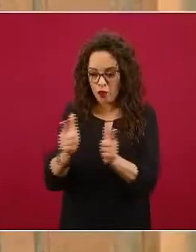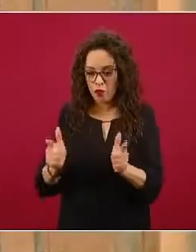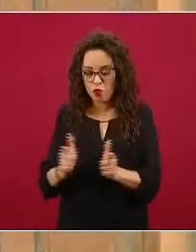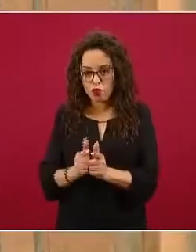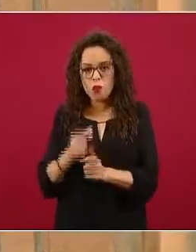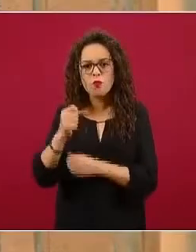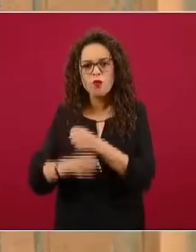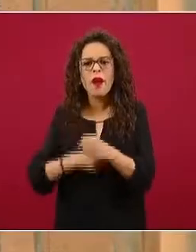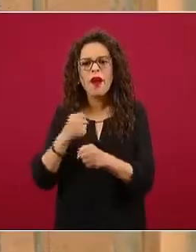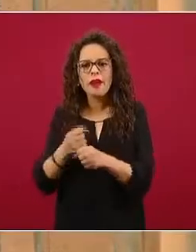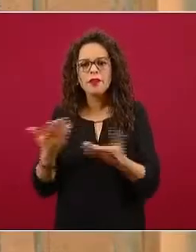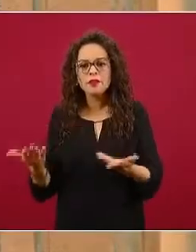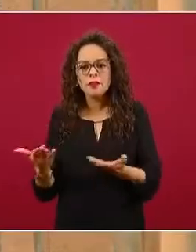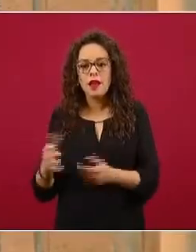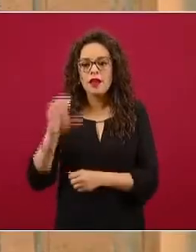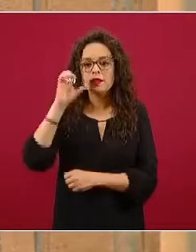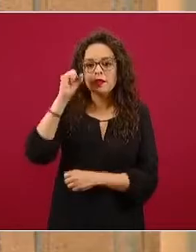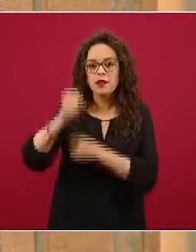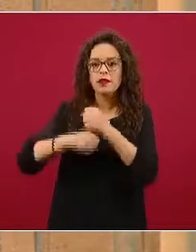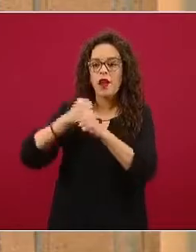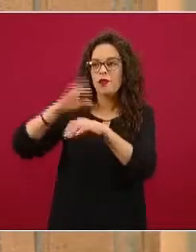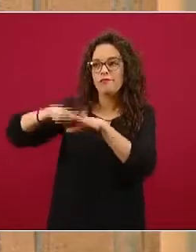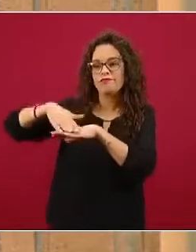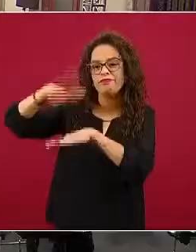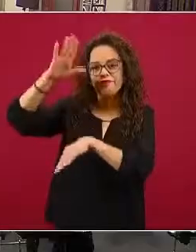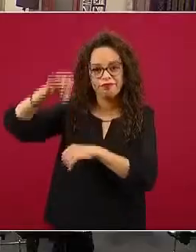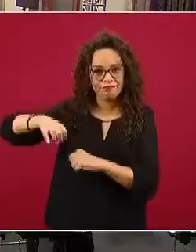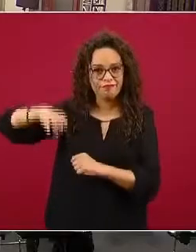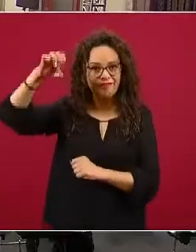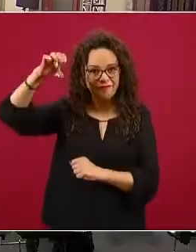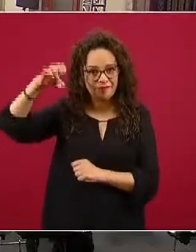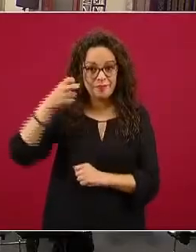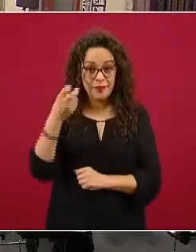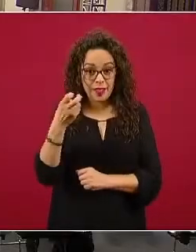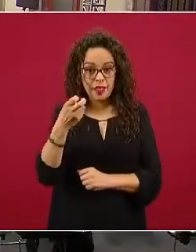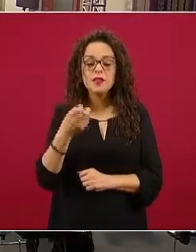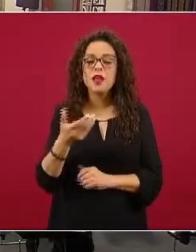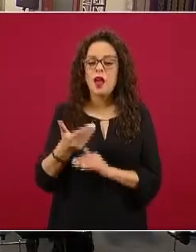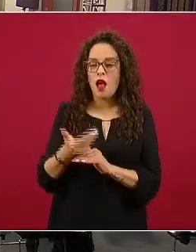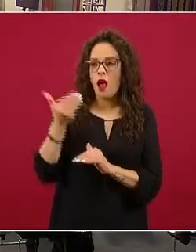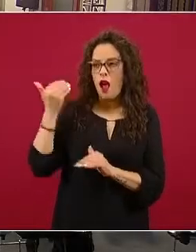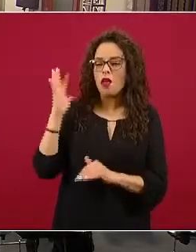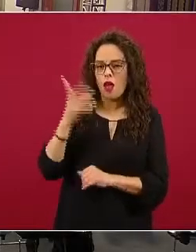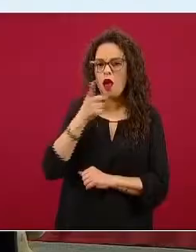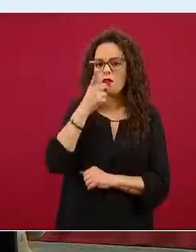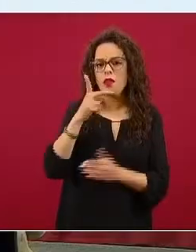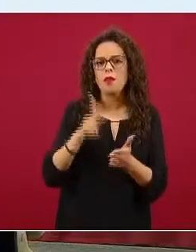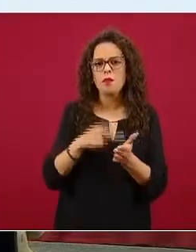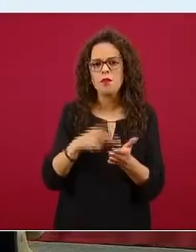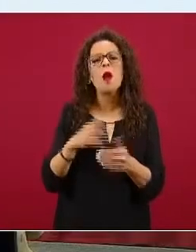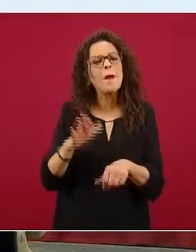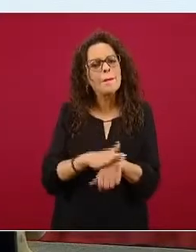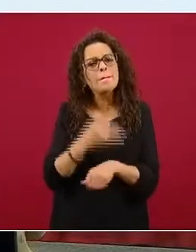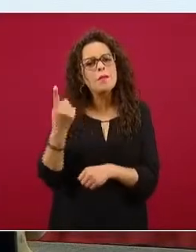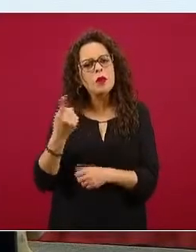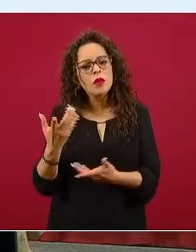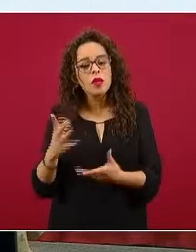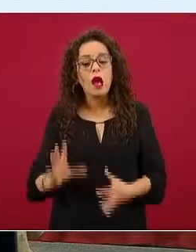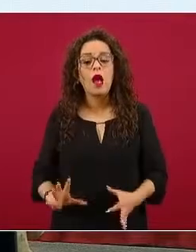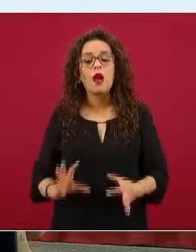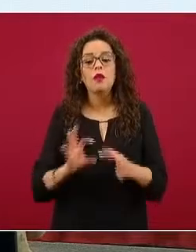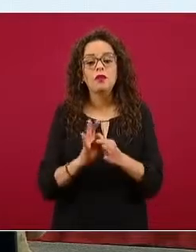edad mayores a los 60 años. Esto tiene que ver, como se ha mencionado en muchas de las ocasiones, con el tema